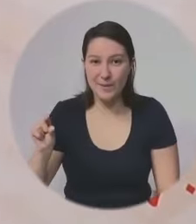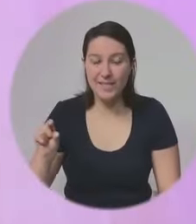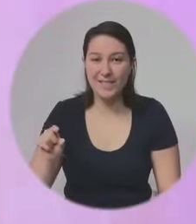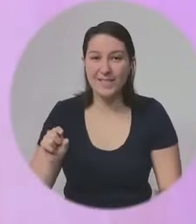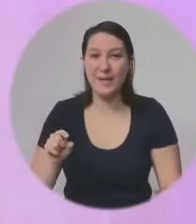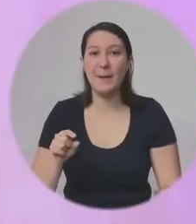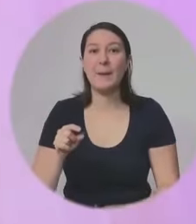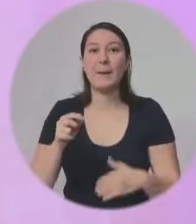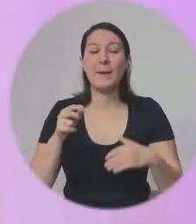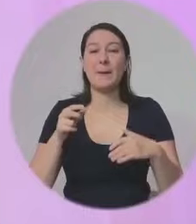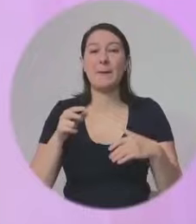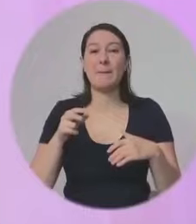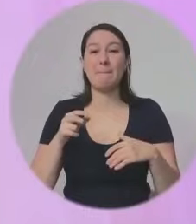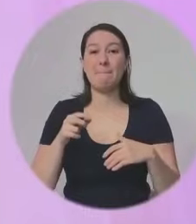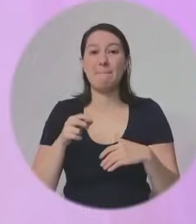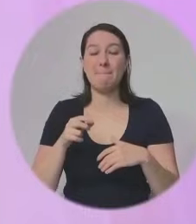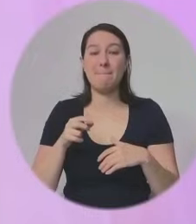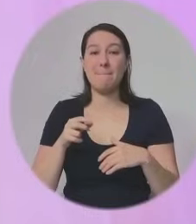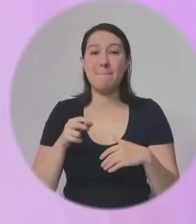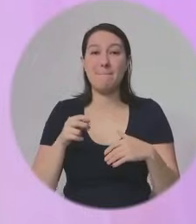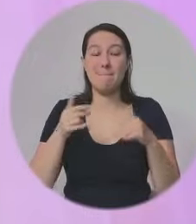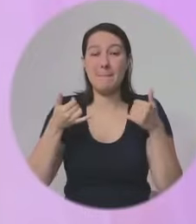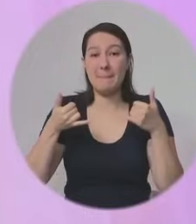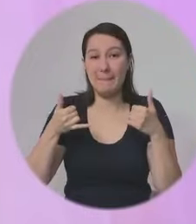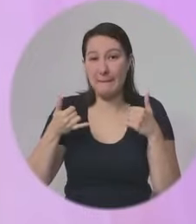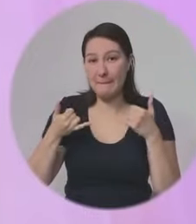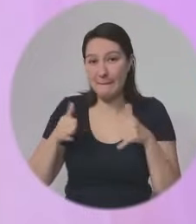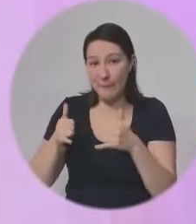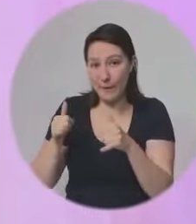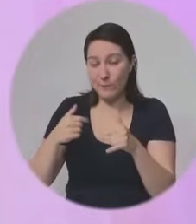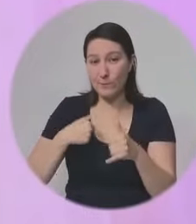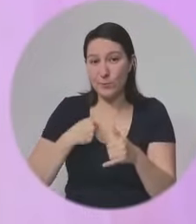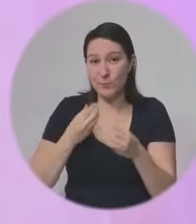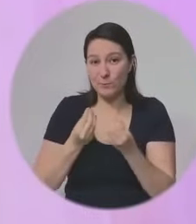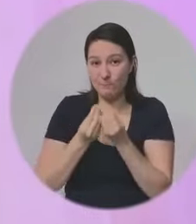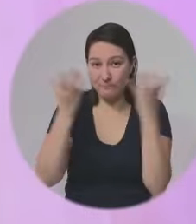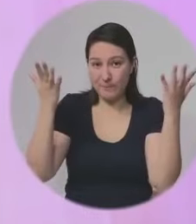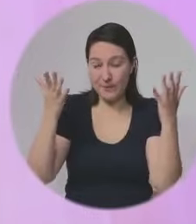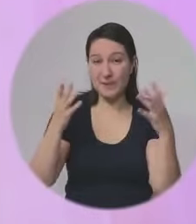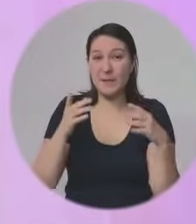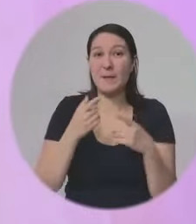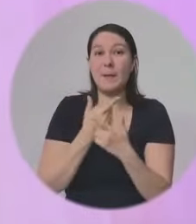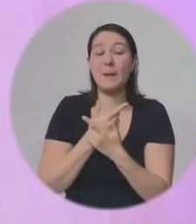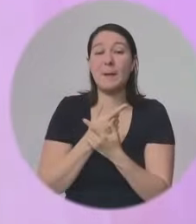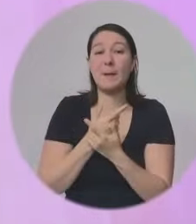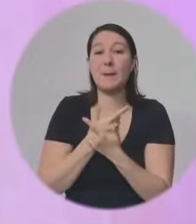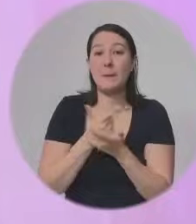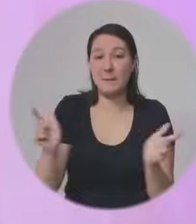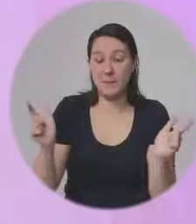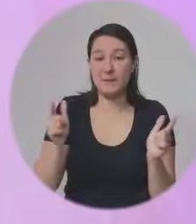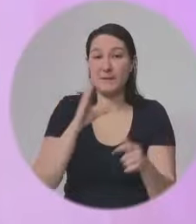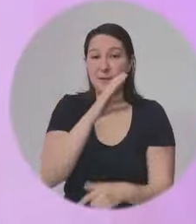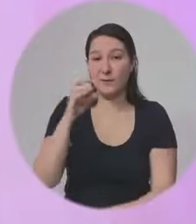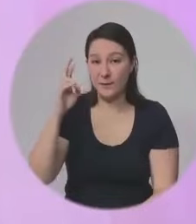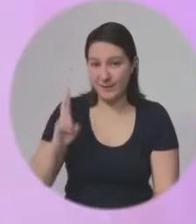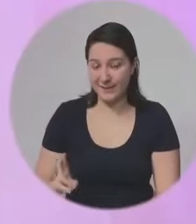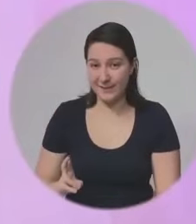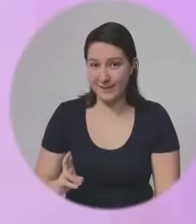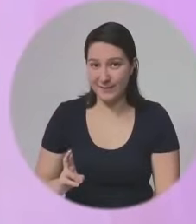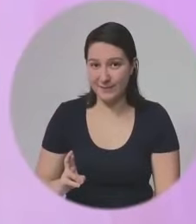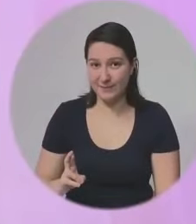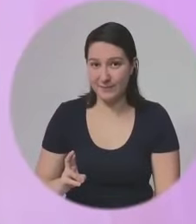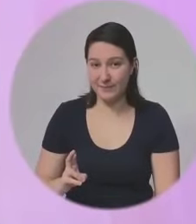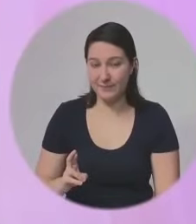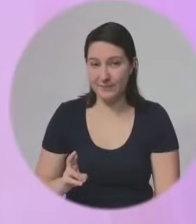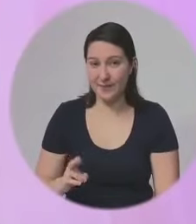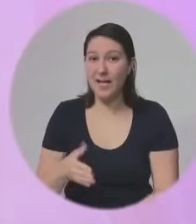juego es es un juego que básicamente yo lancé que está disponible en Costa Rica Y como siempre les digo antes de